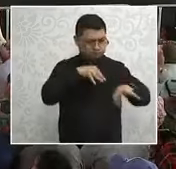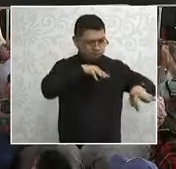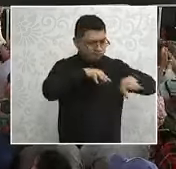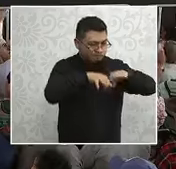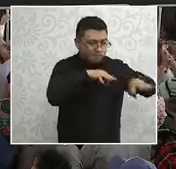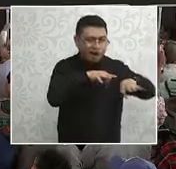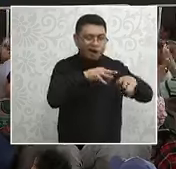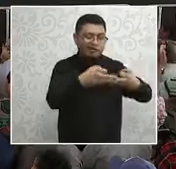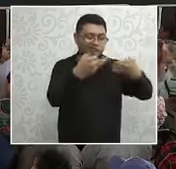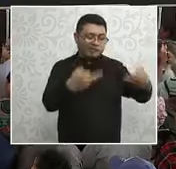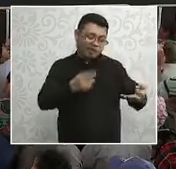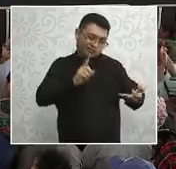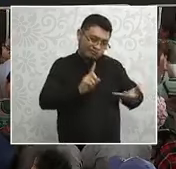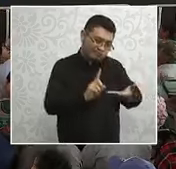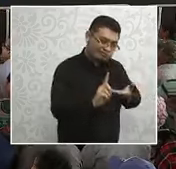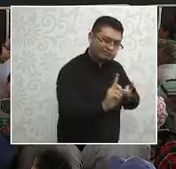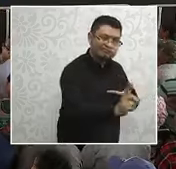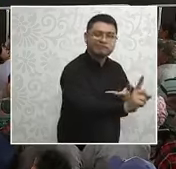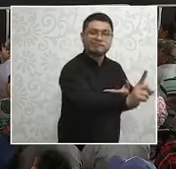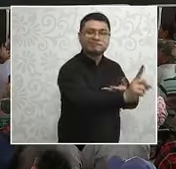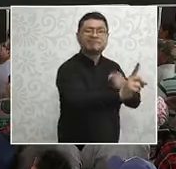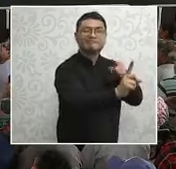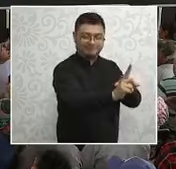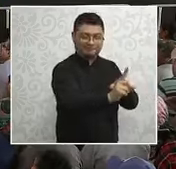enseñó a caminar